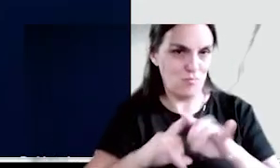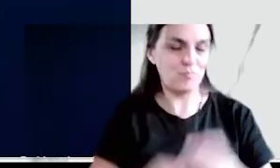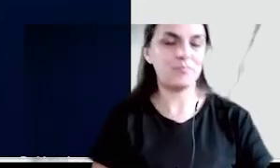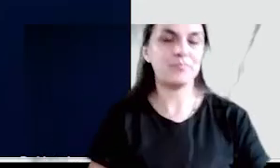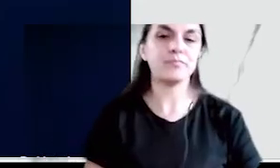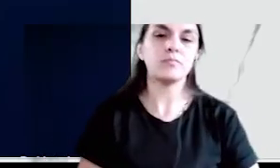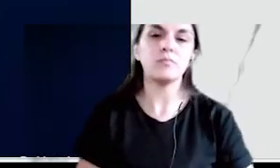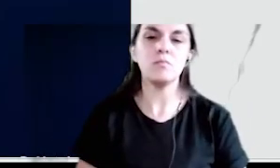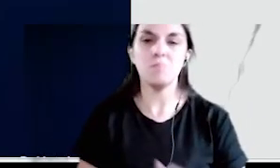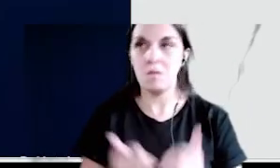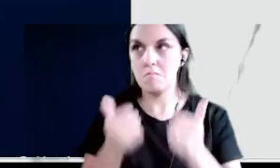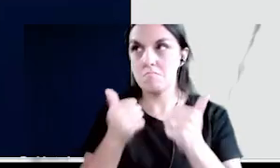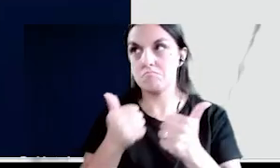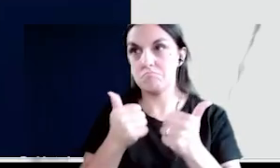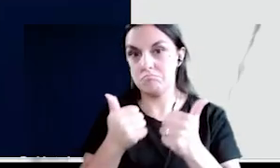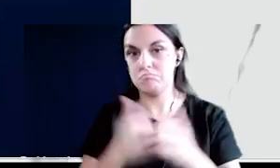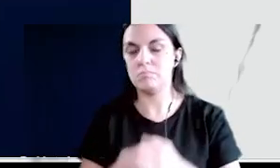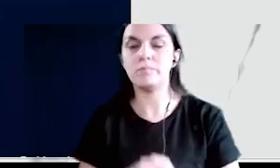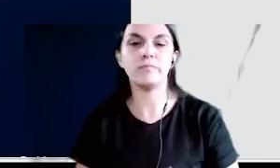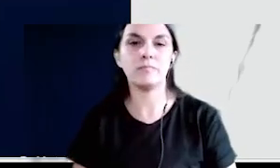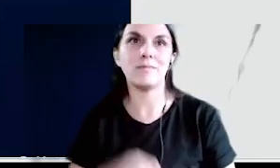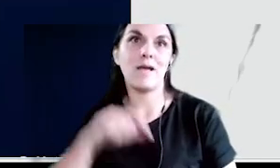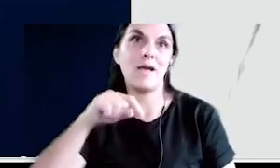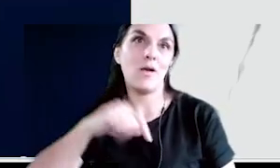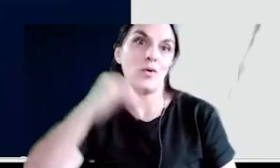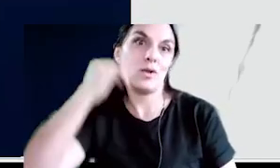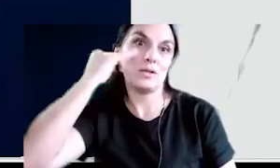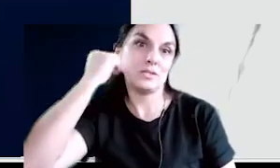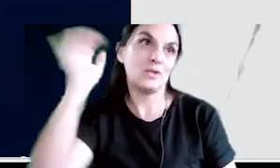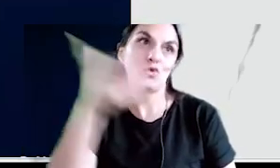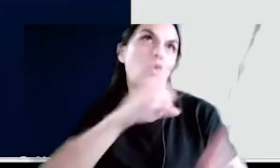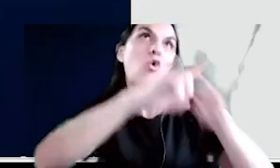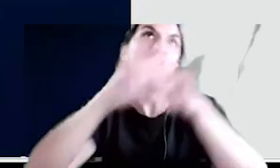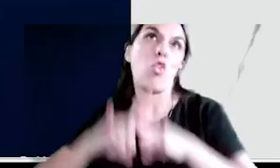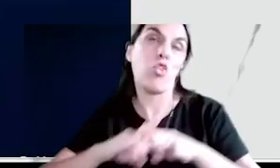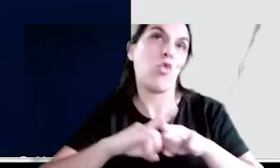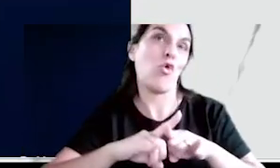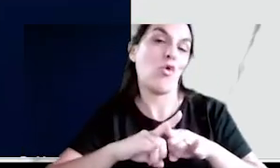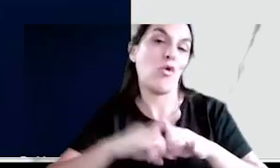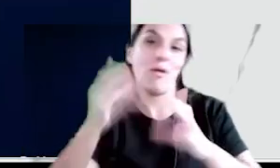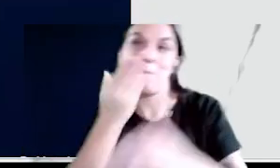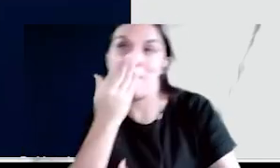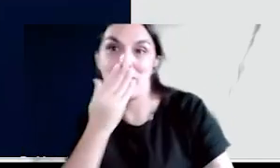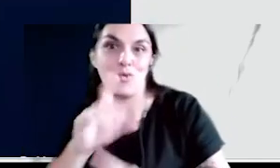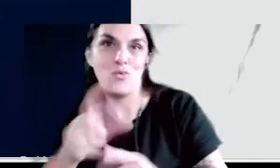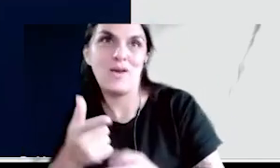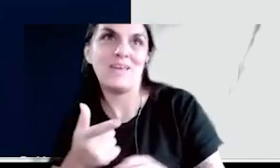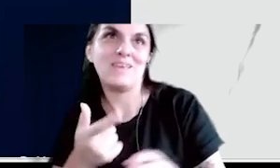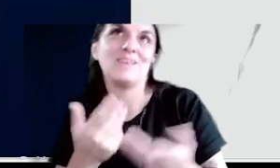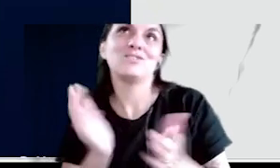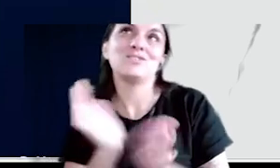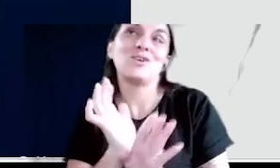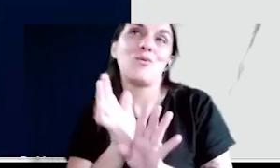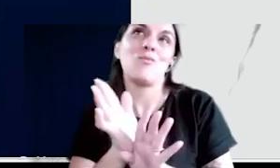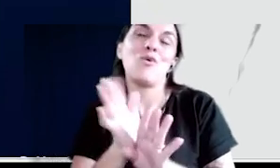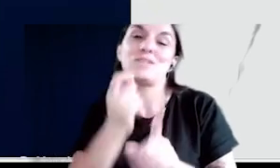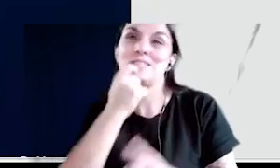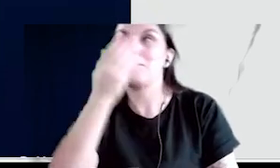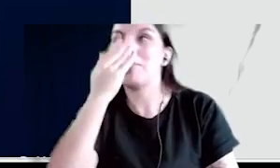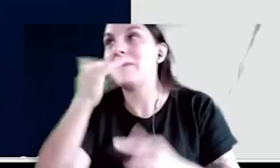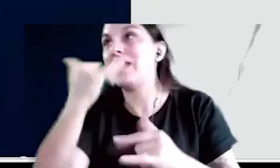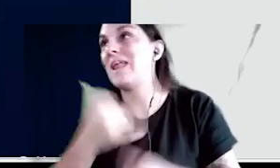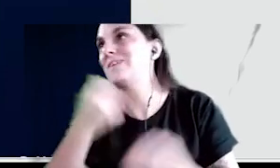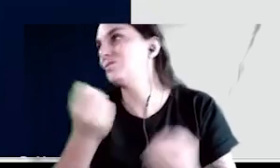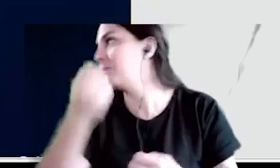Claro, buena idea. Viste que ahora, al tener todo así digital, a veces uno también es como que va perdiendo las cosas, no sabe dónde las